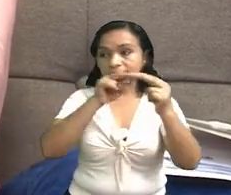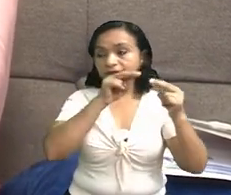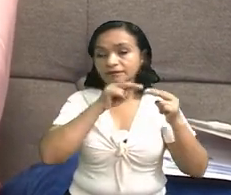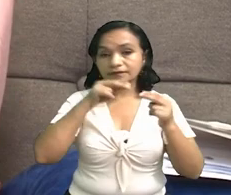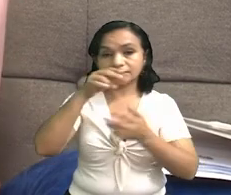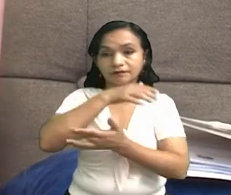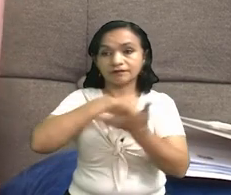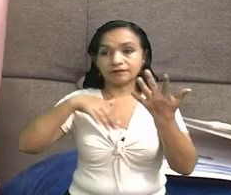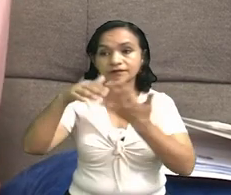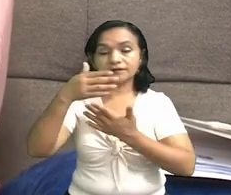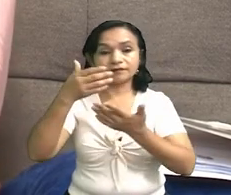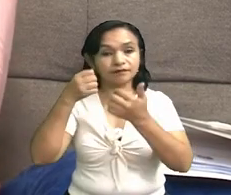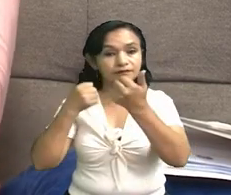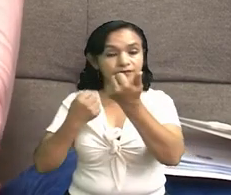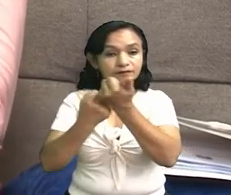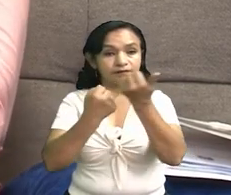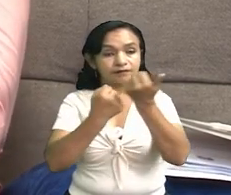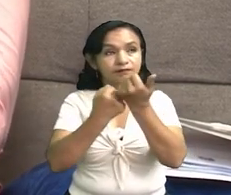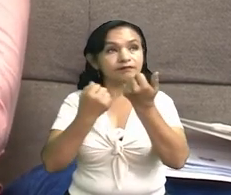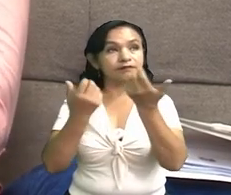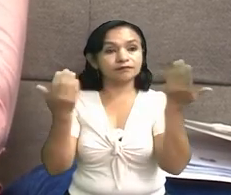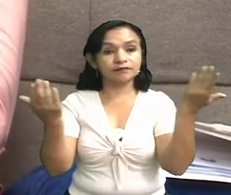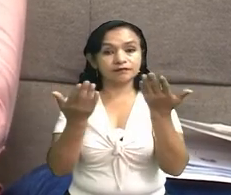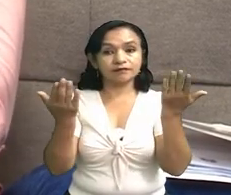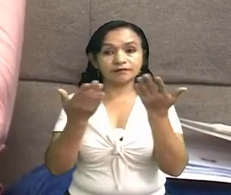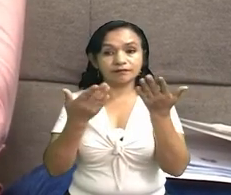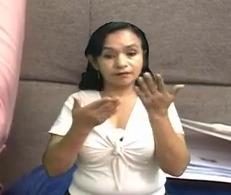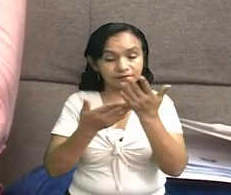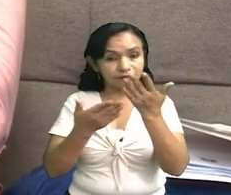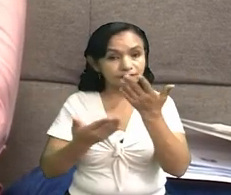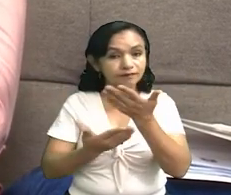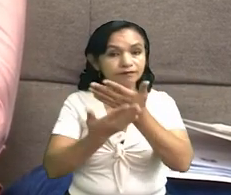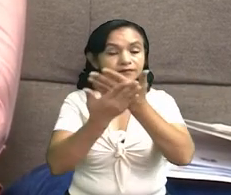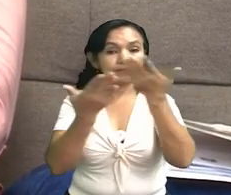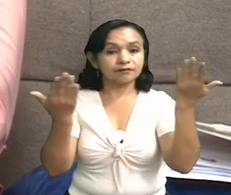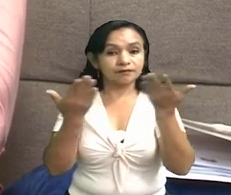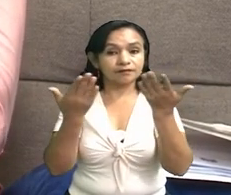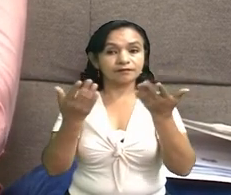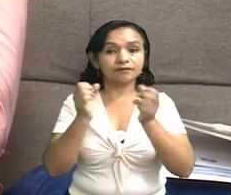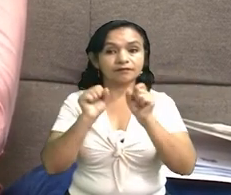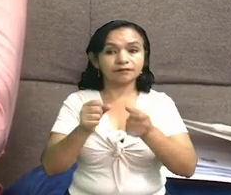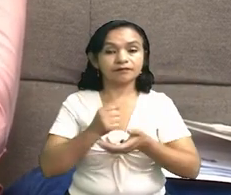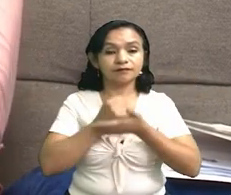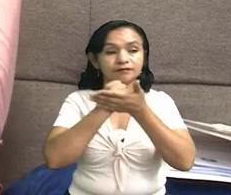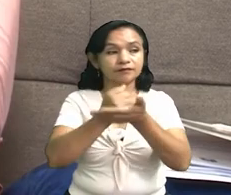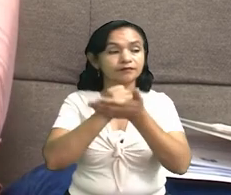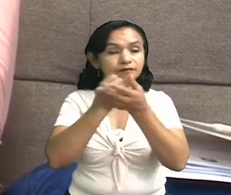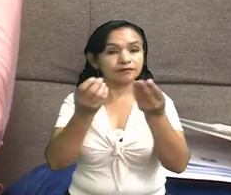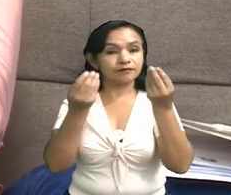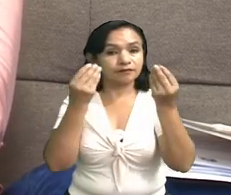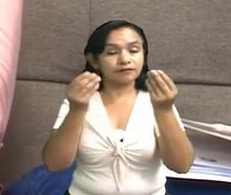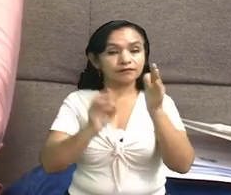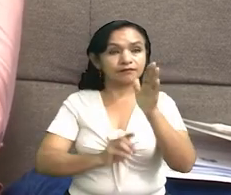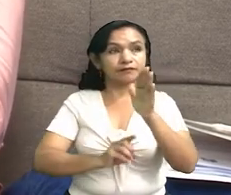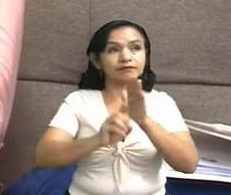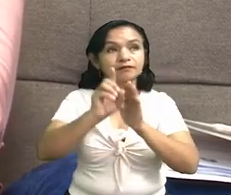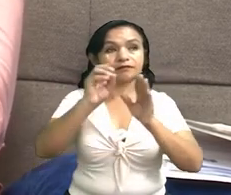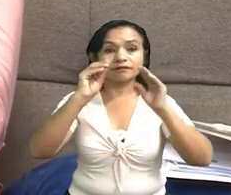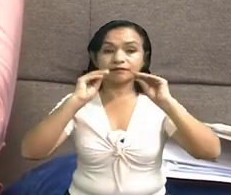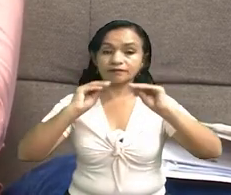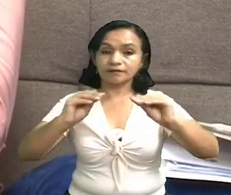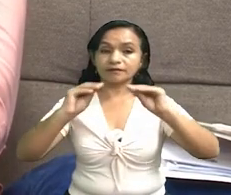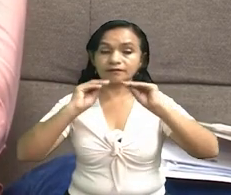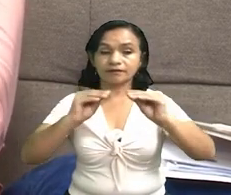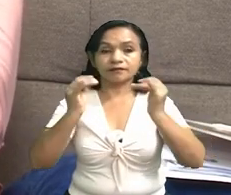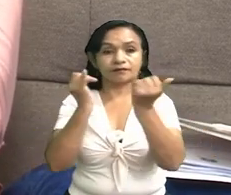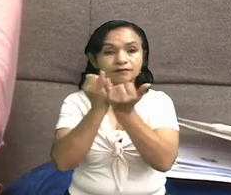una relación de colaboración y cómo la tecnología está permitiendo grandes avances en educación, pero